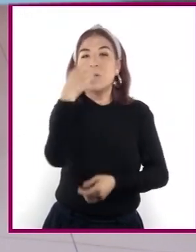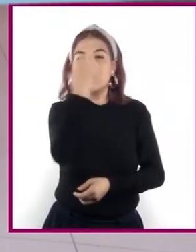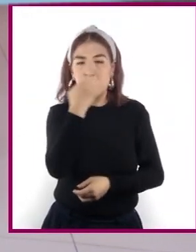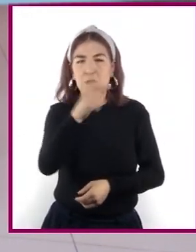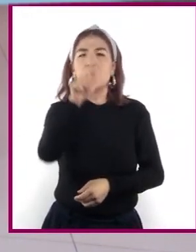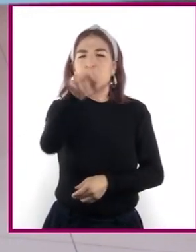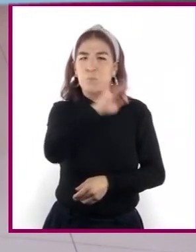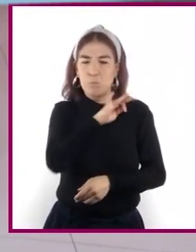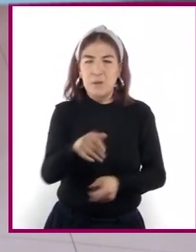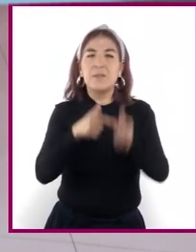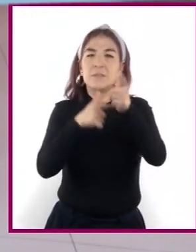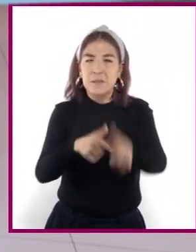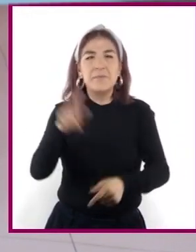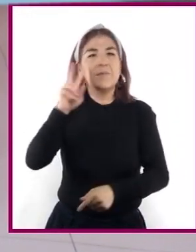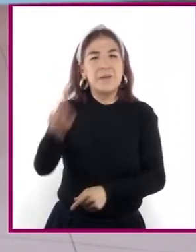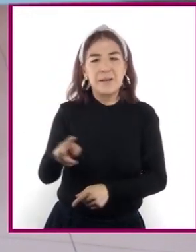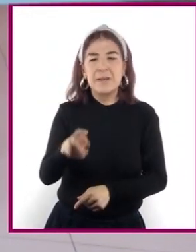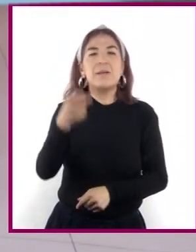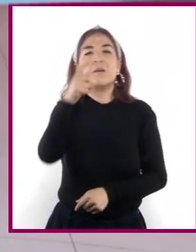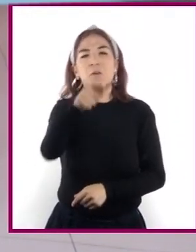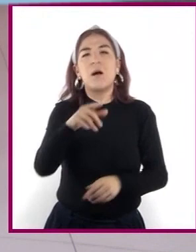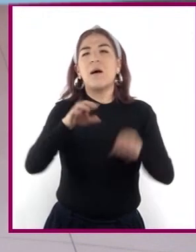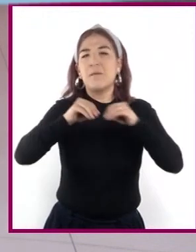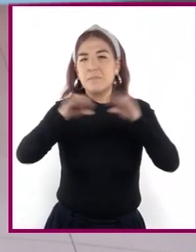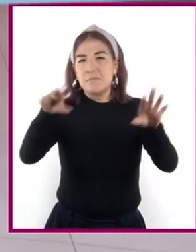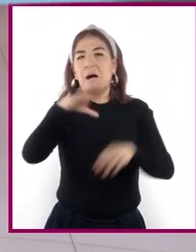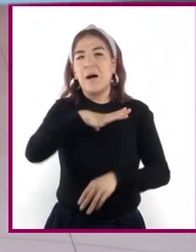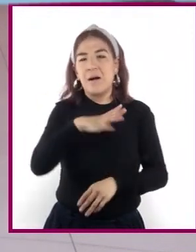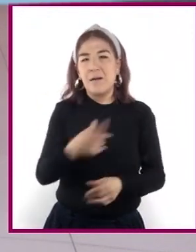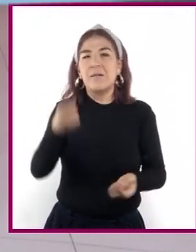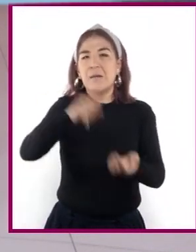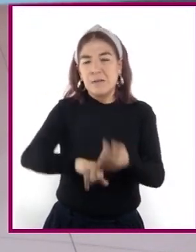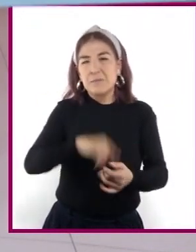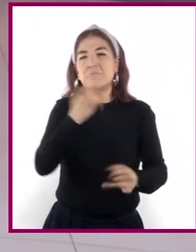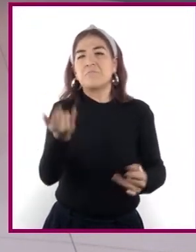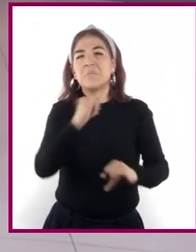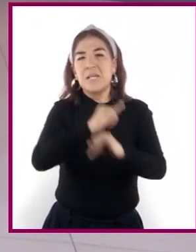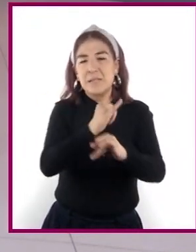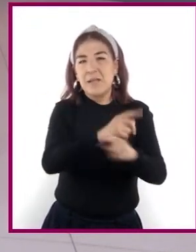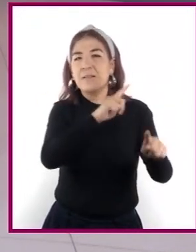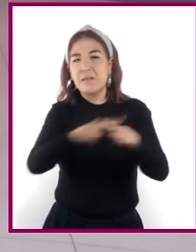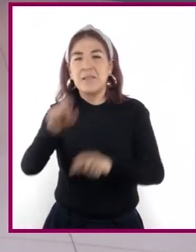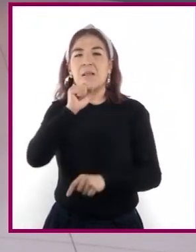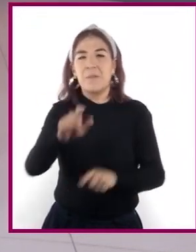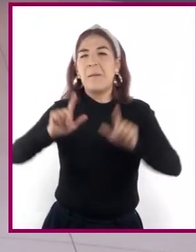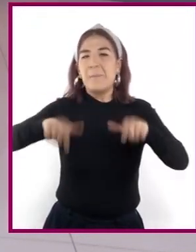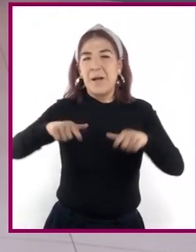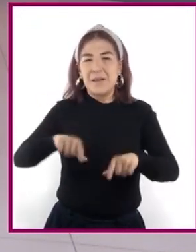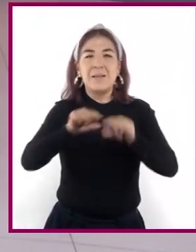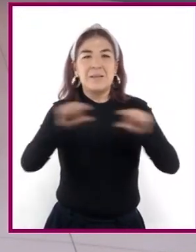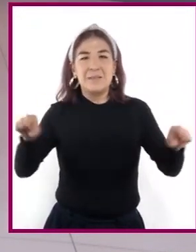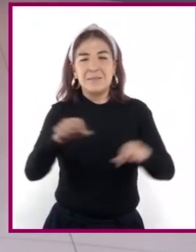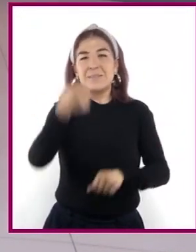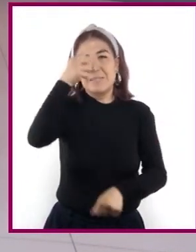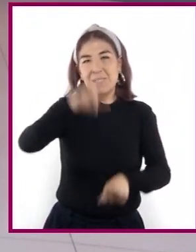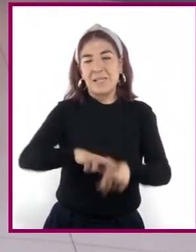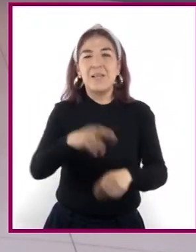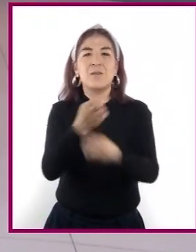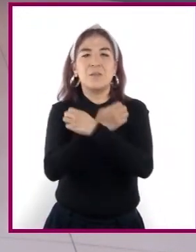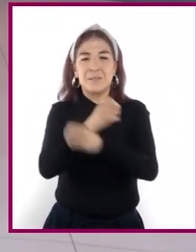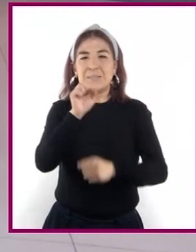las podrán seguir consultando, ya que estarán disponibles en medios digitales y en la página de la Secretaría de Educación